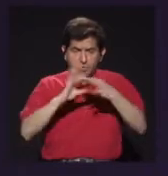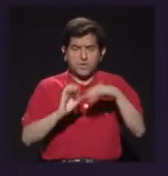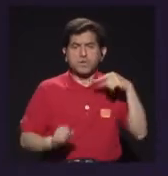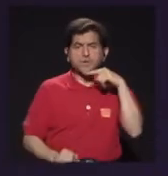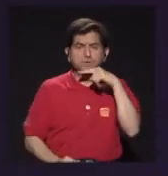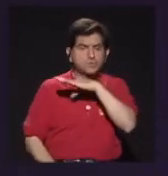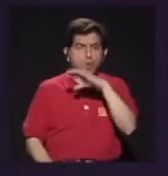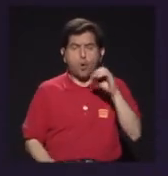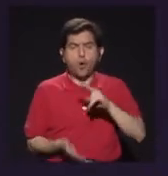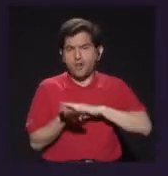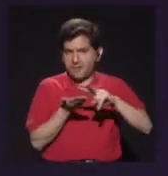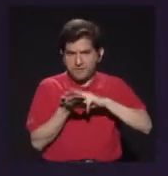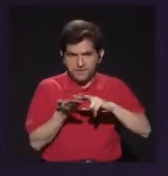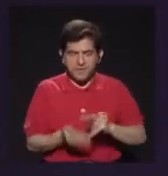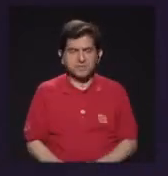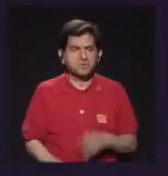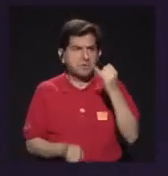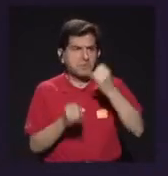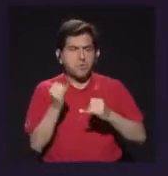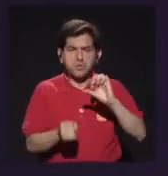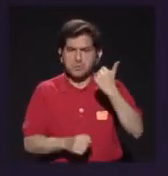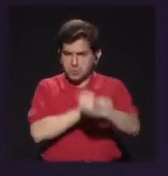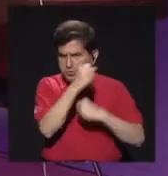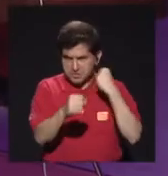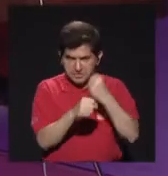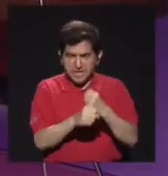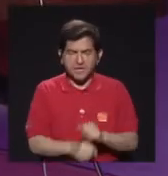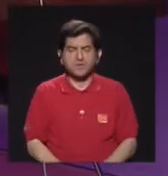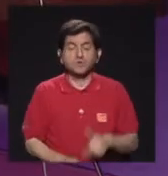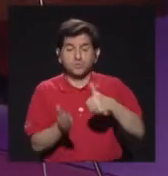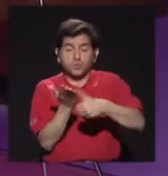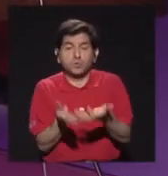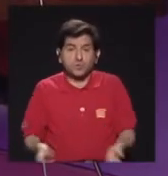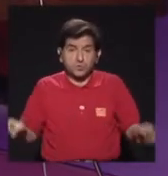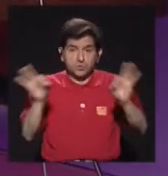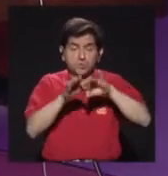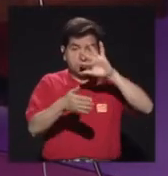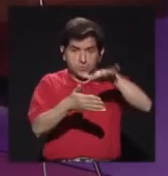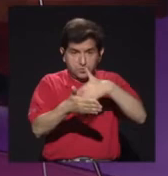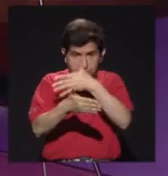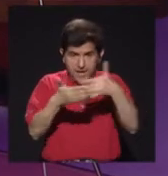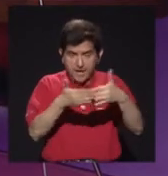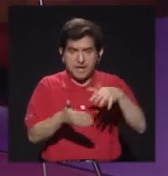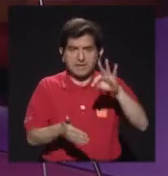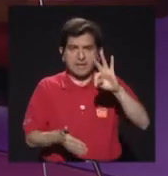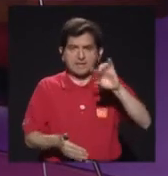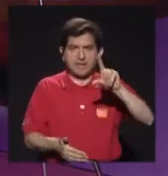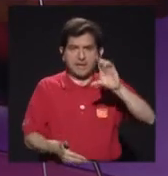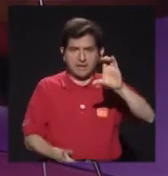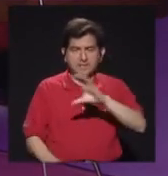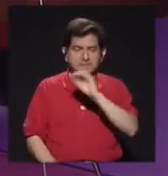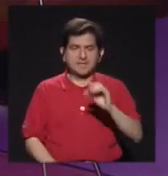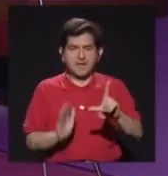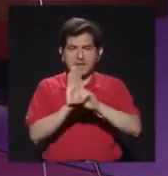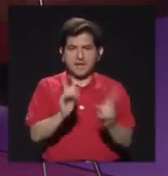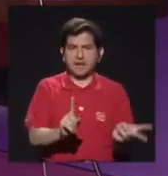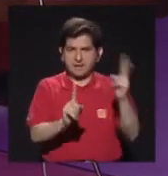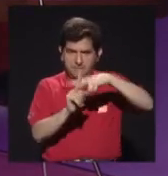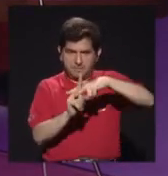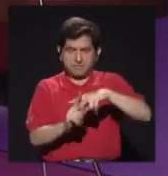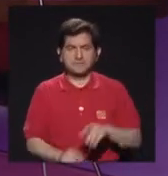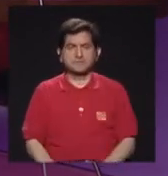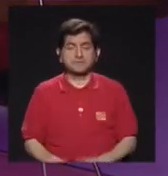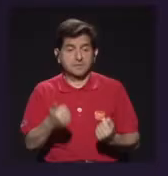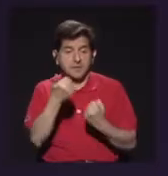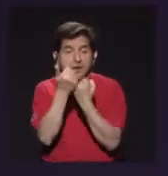con liberación por lo menos en los últimos 10 años fueron votos vitales para la agenda del tlc y la ley de implementación y han